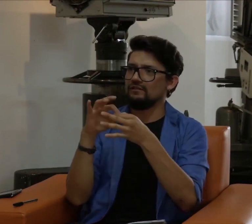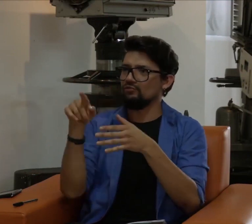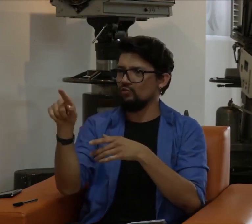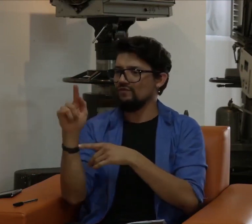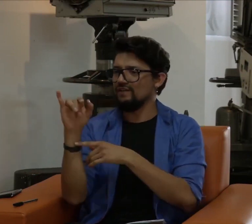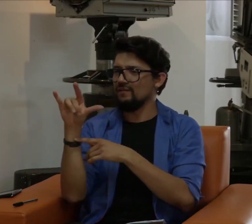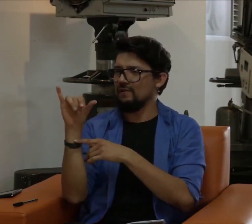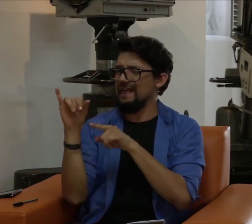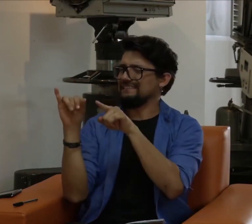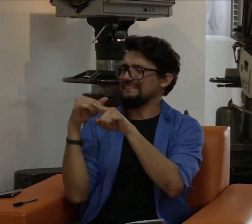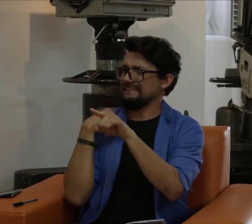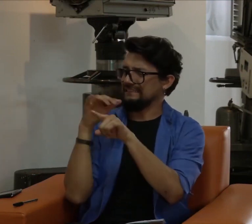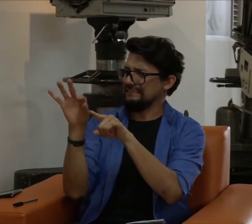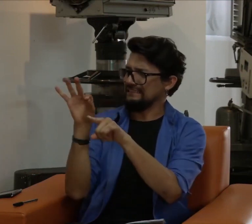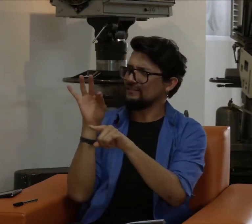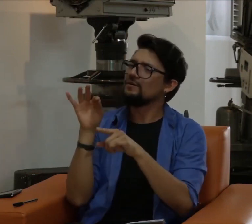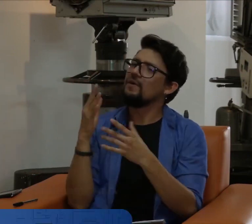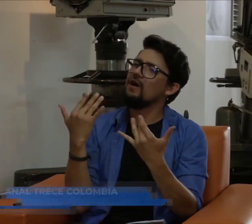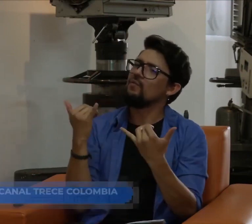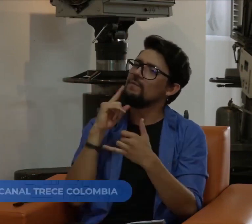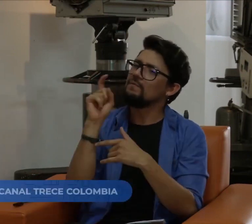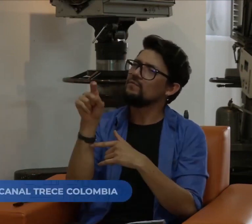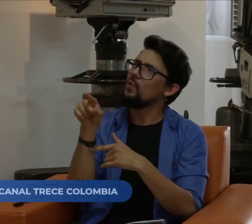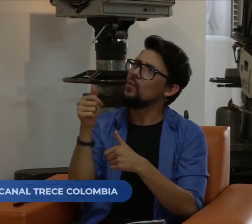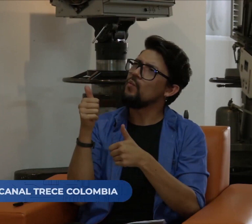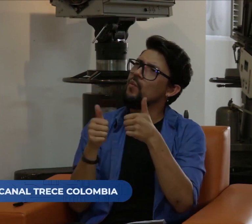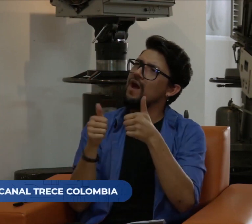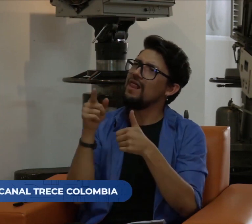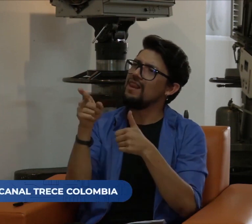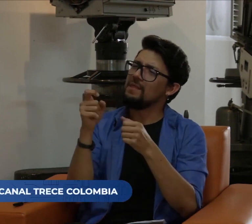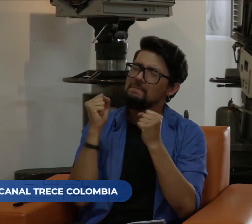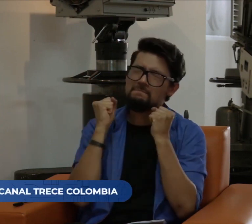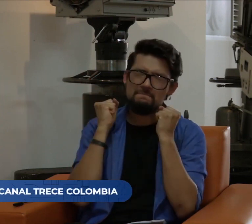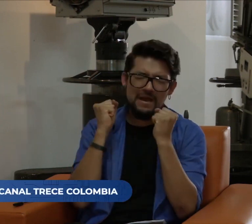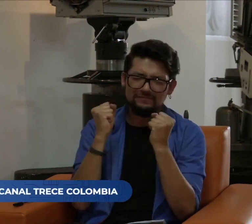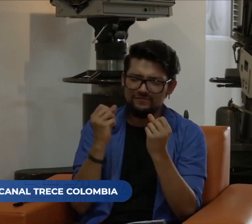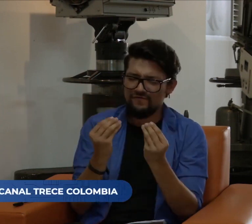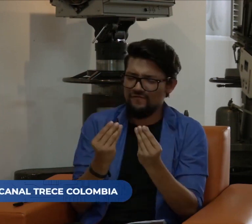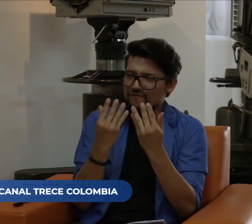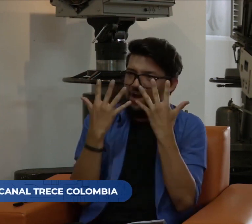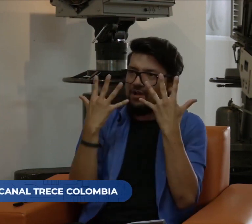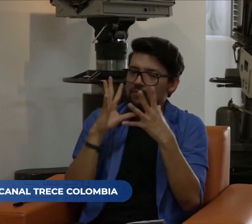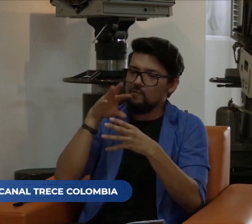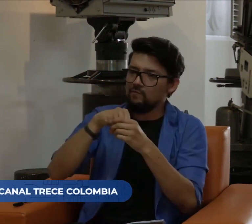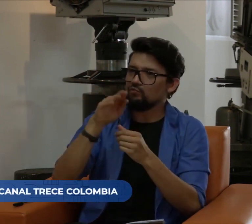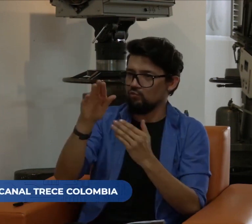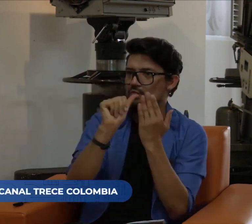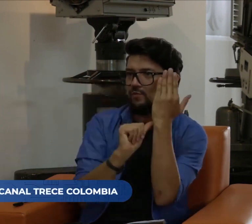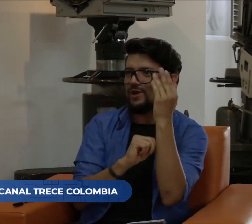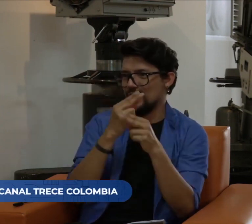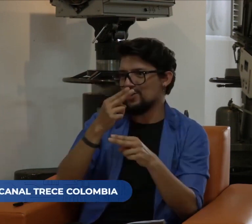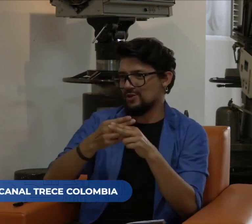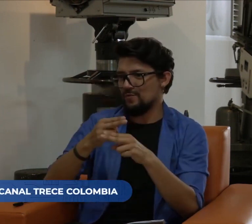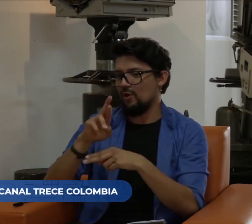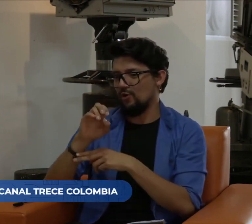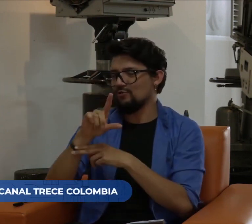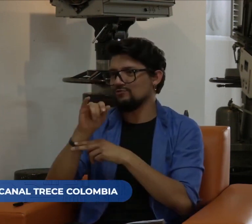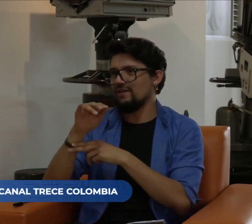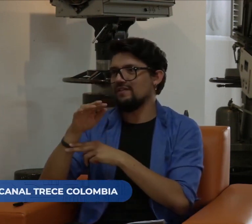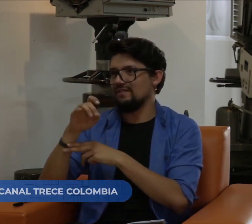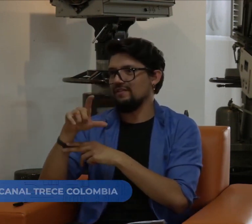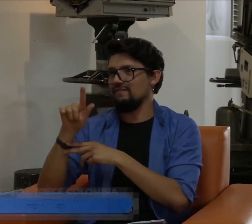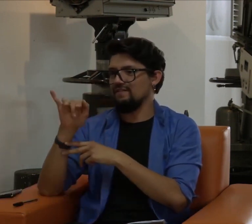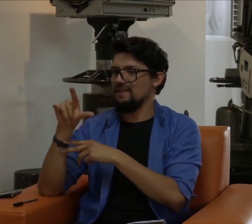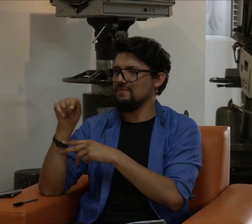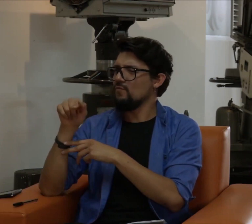charlado, me he puesto a pensar un poco al respecto de tu programa El Rollo de Fili. ¿Qué es lo que más valoras y